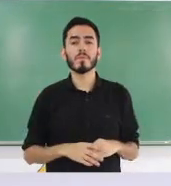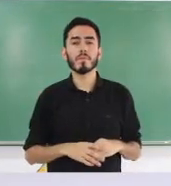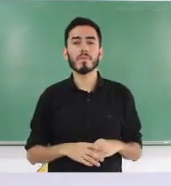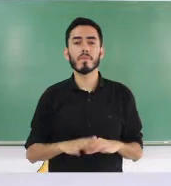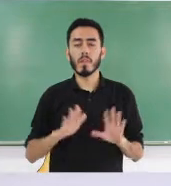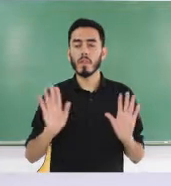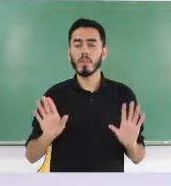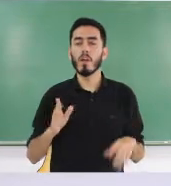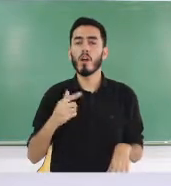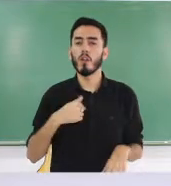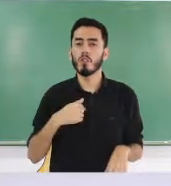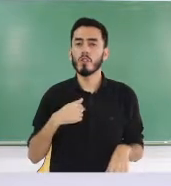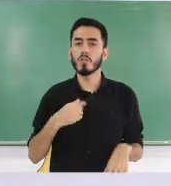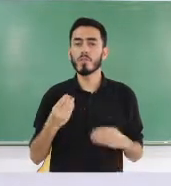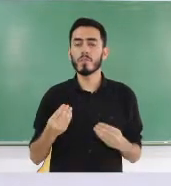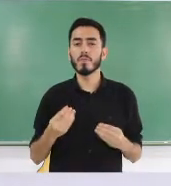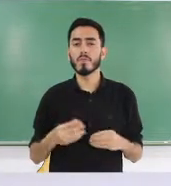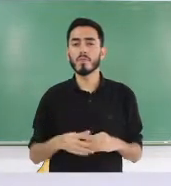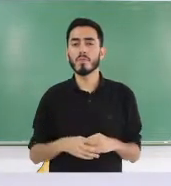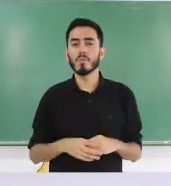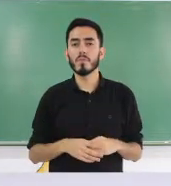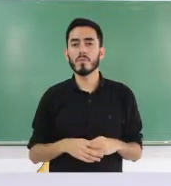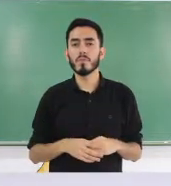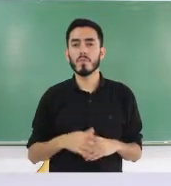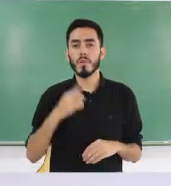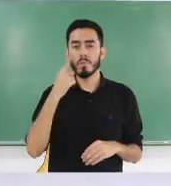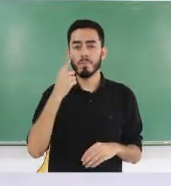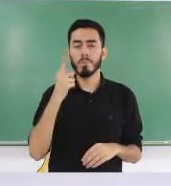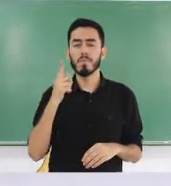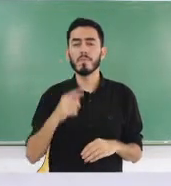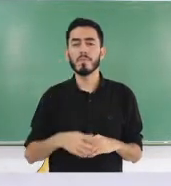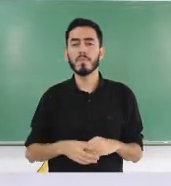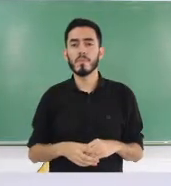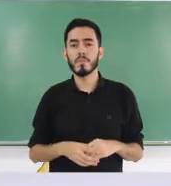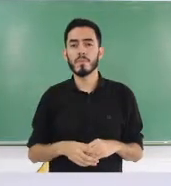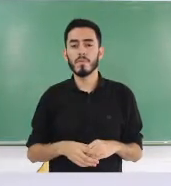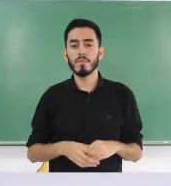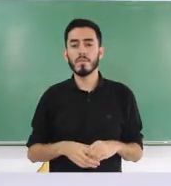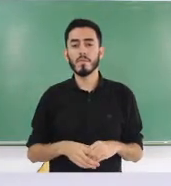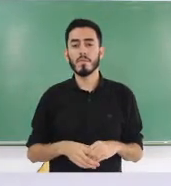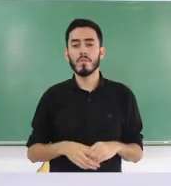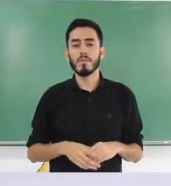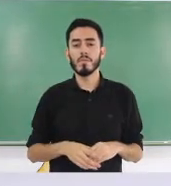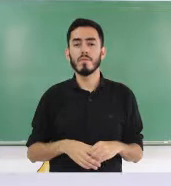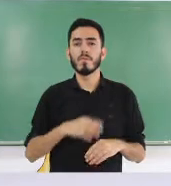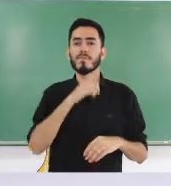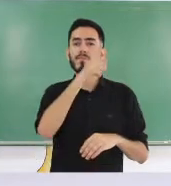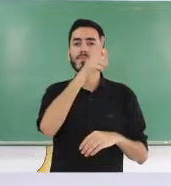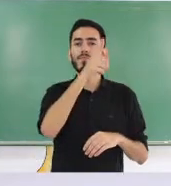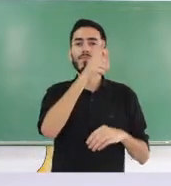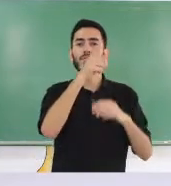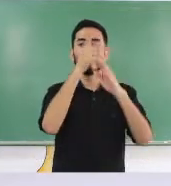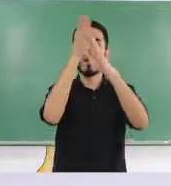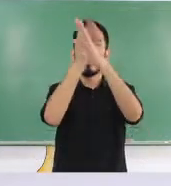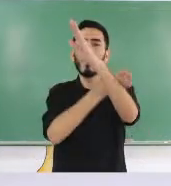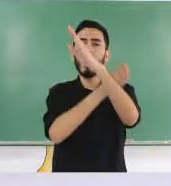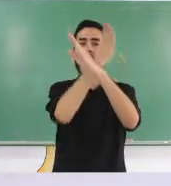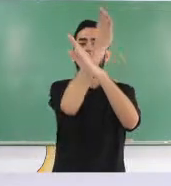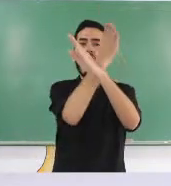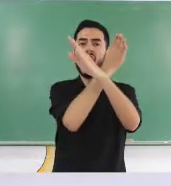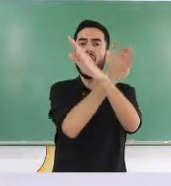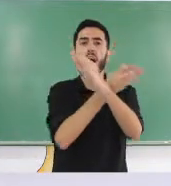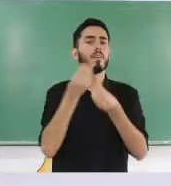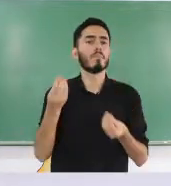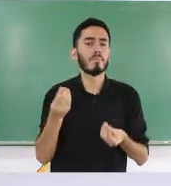marqué, fíjense que lo que voy a hacer es trazar esta línea. ¿Esta línea para qué la voy a trazar? Para poder